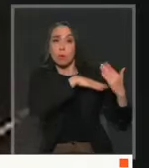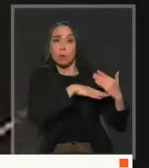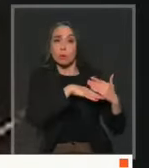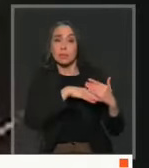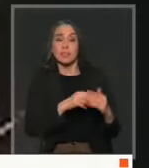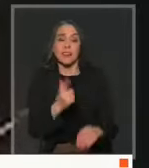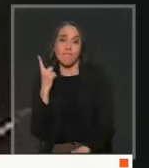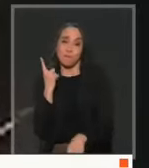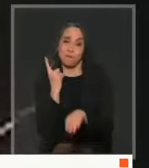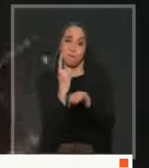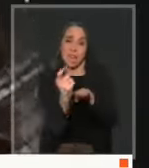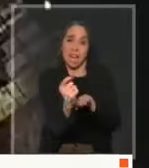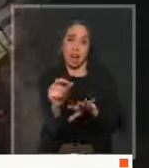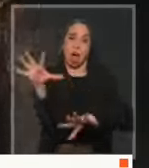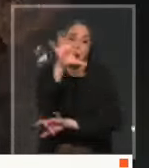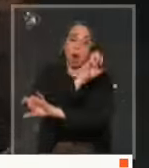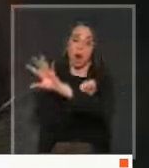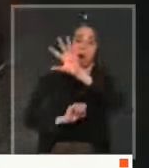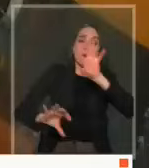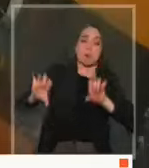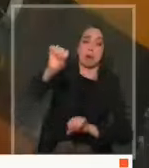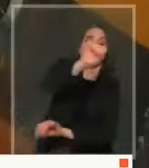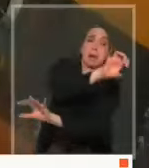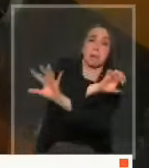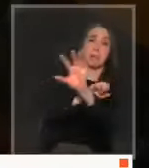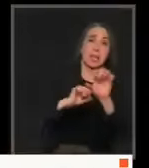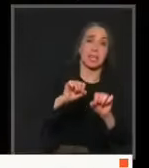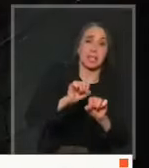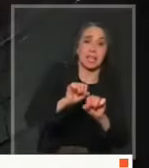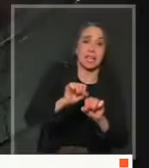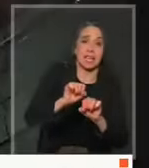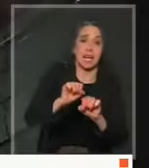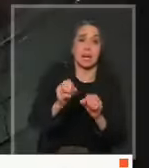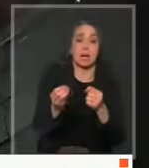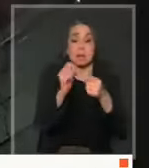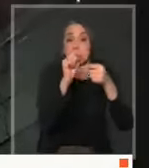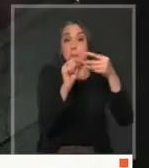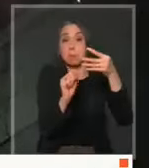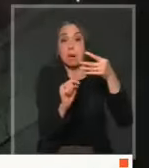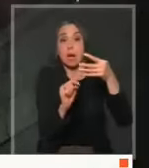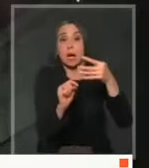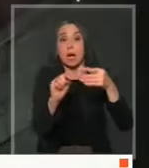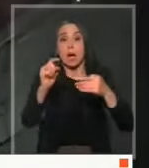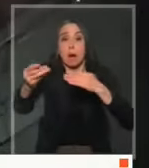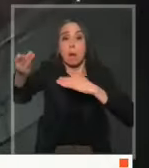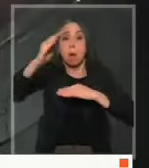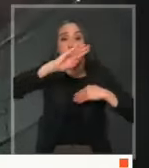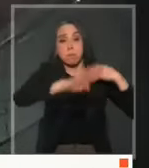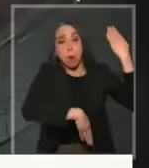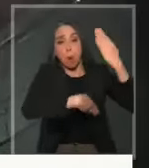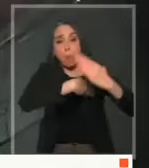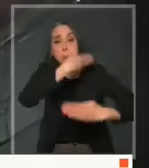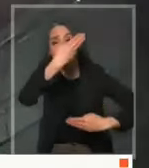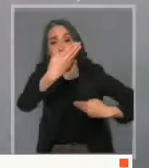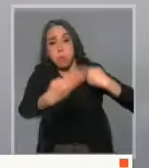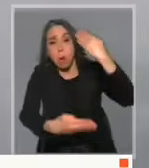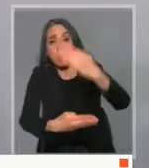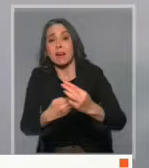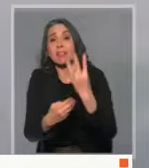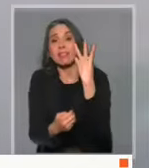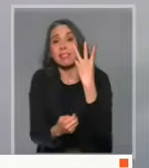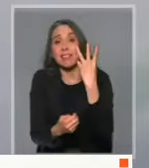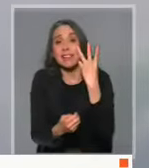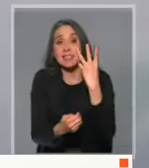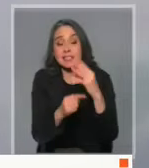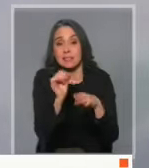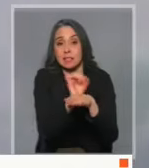Alta velocidad, pérdida del control del vehículo y quizás, ¿qué más? Una, dos, tres, cuatro vueltas dio este auto.